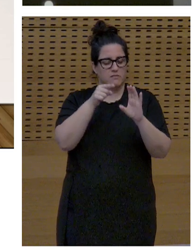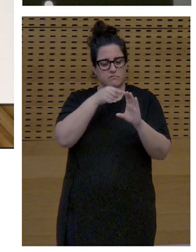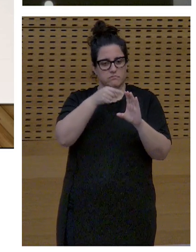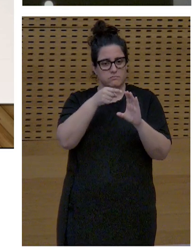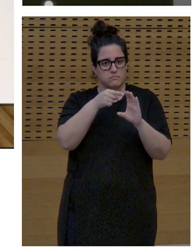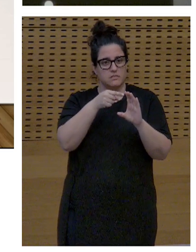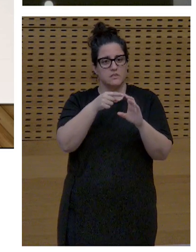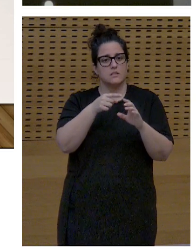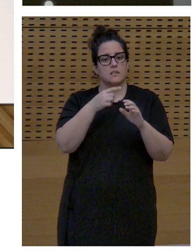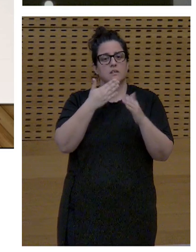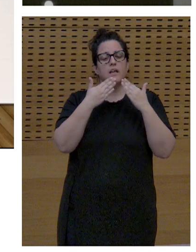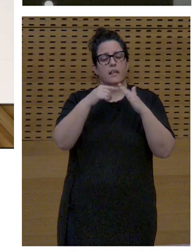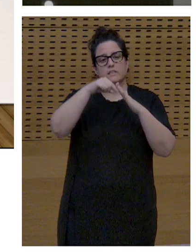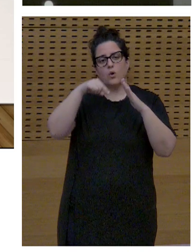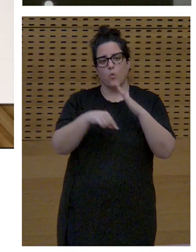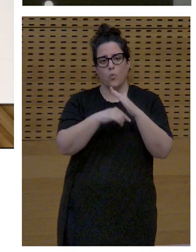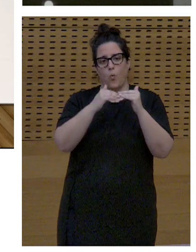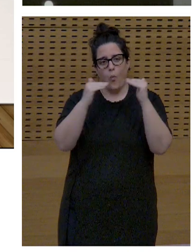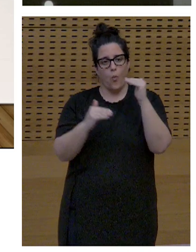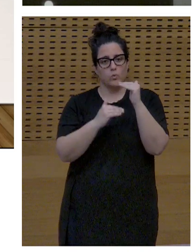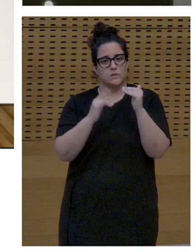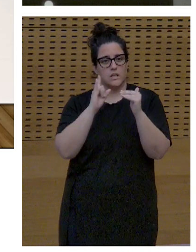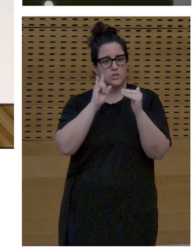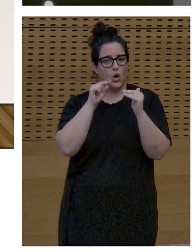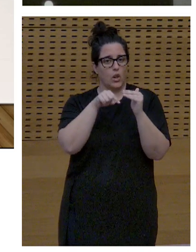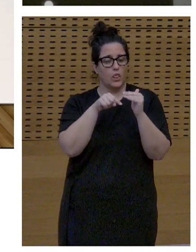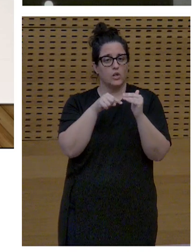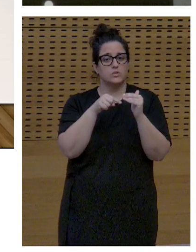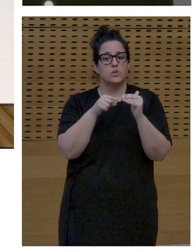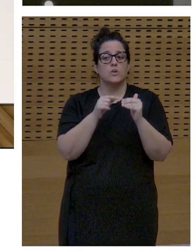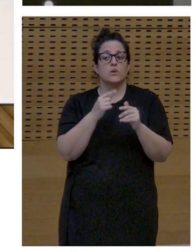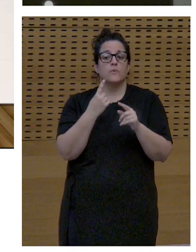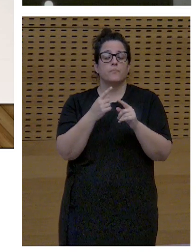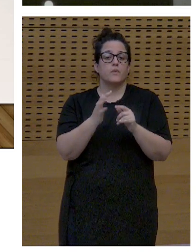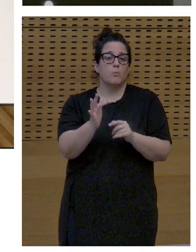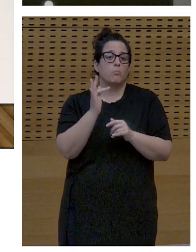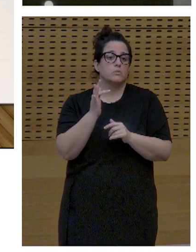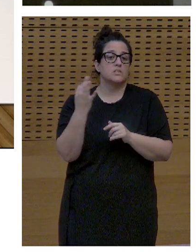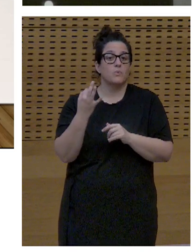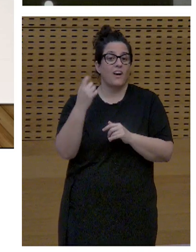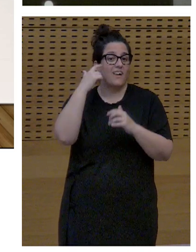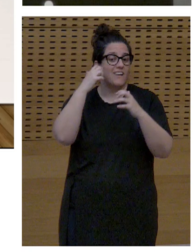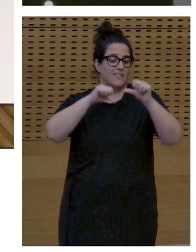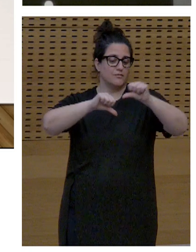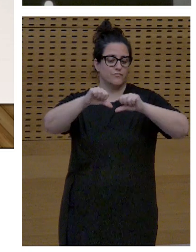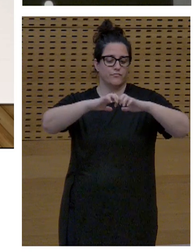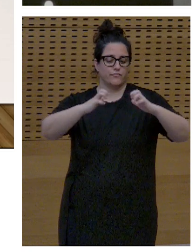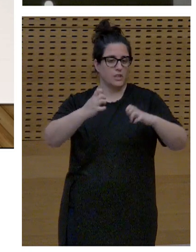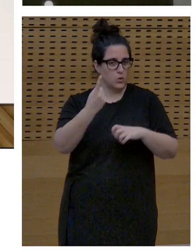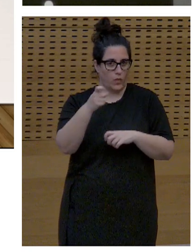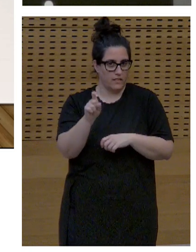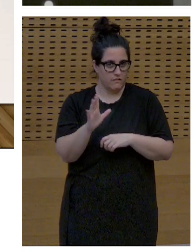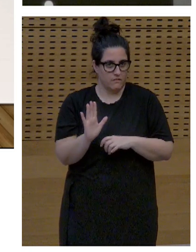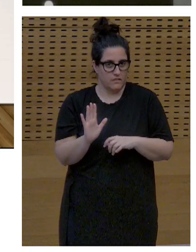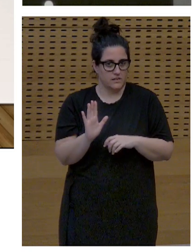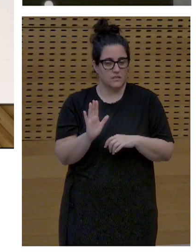mediante ultrasonidos. La ventaja de esta técnica es que no hay que abrir, como os digo, y que en la cirugía pues hay